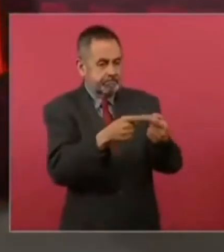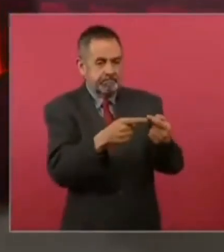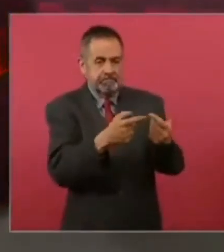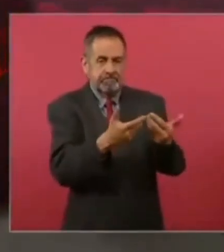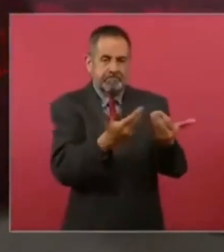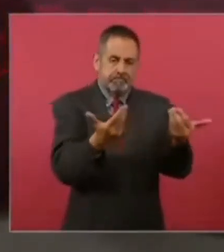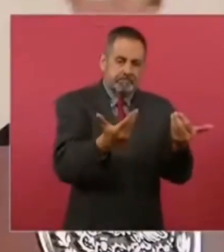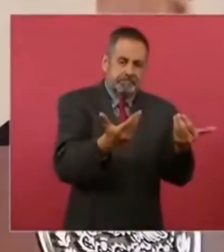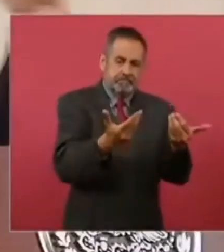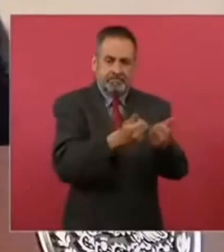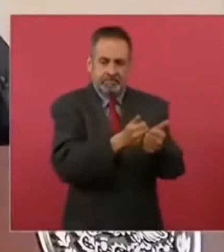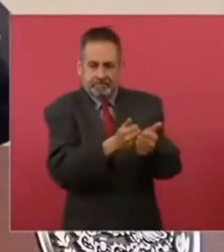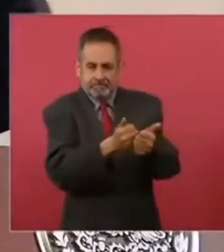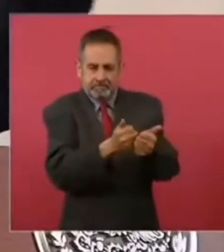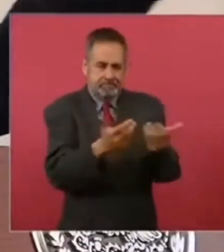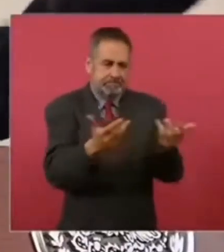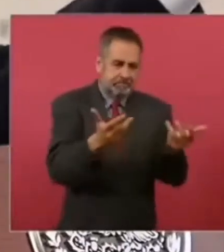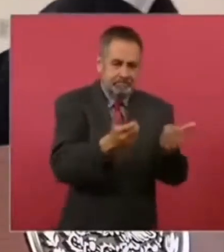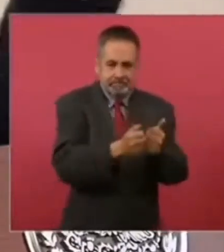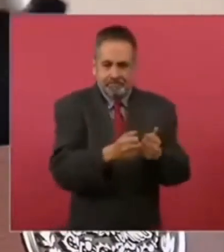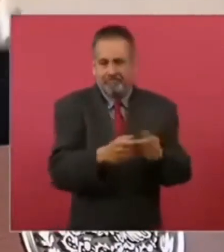una circunstancia parecida, ¿no?